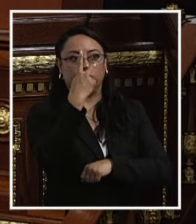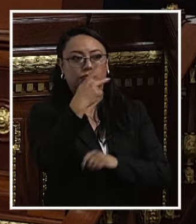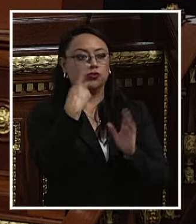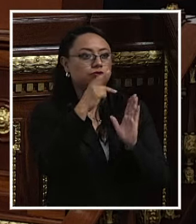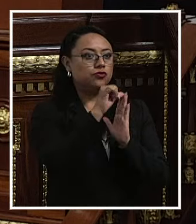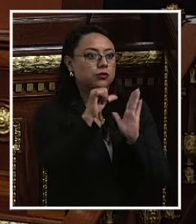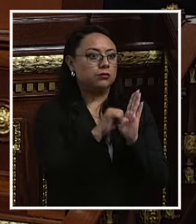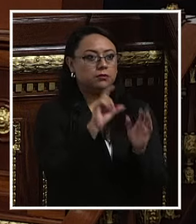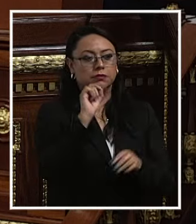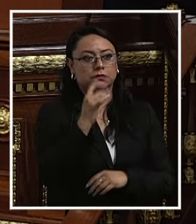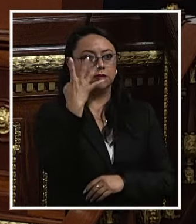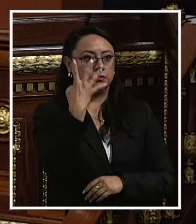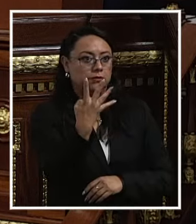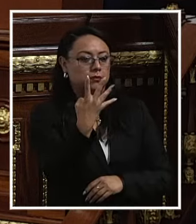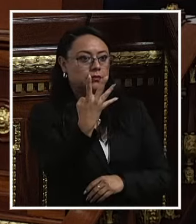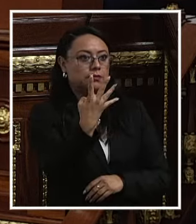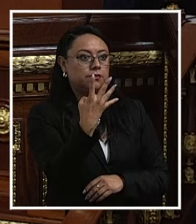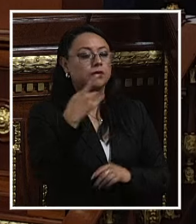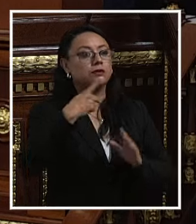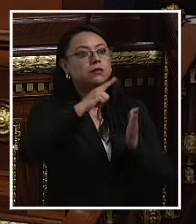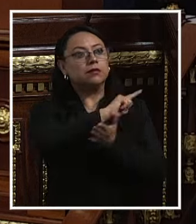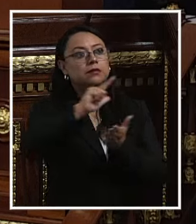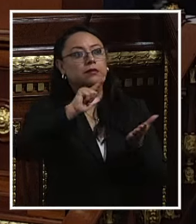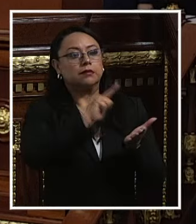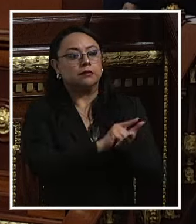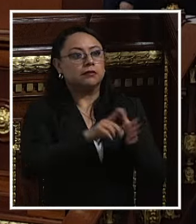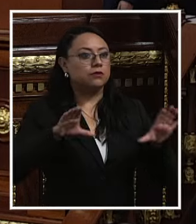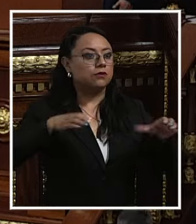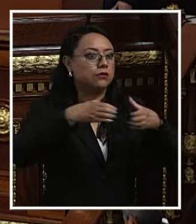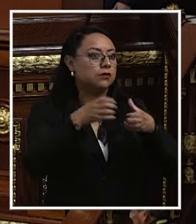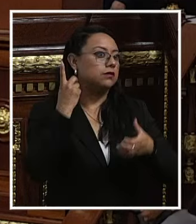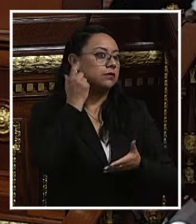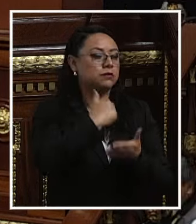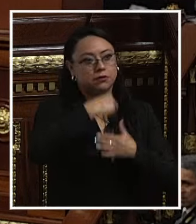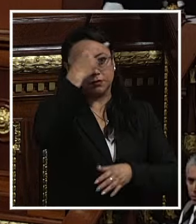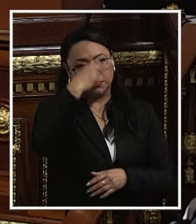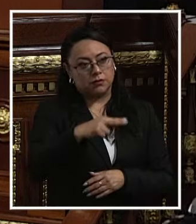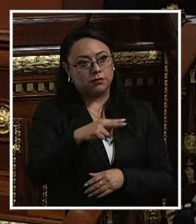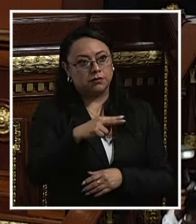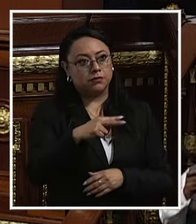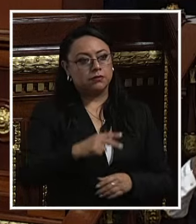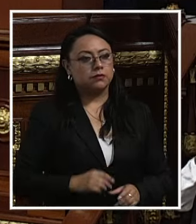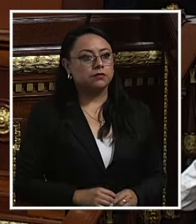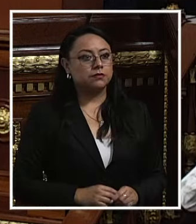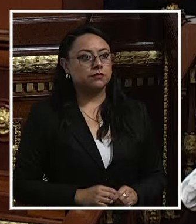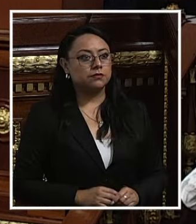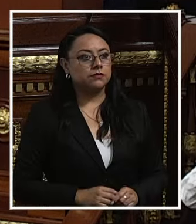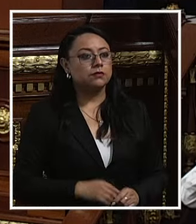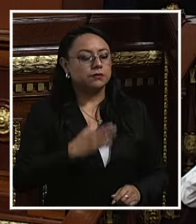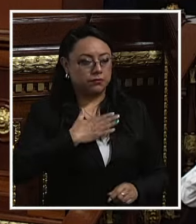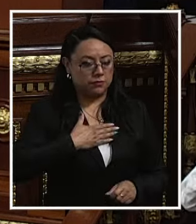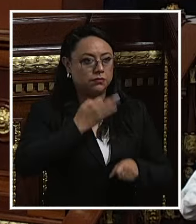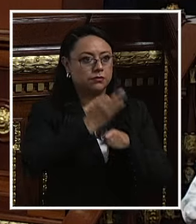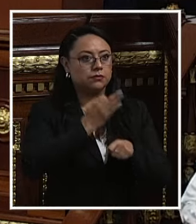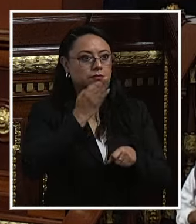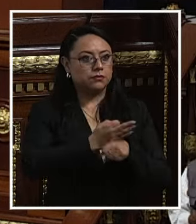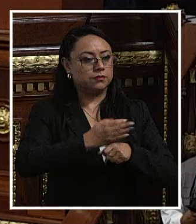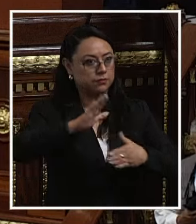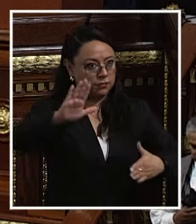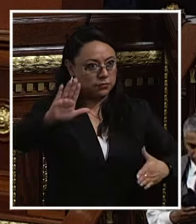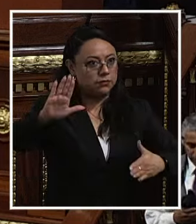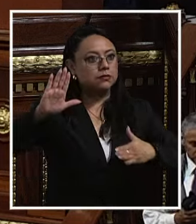artículo 24 de la Ley Orgánica del Congreso de la Ciudad de México, procederé a rendir